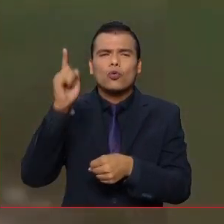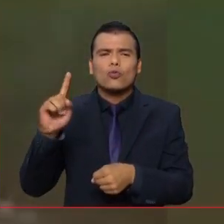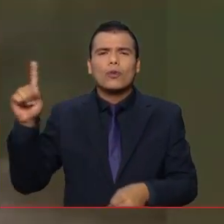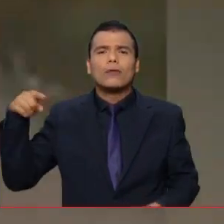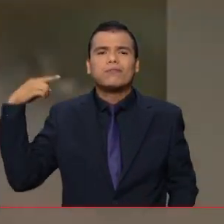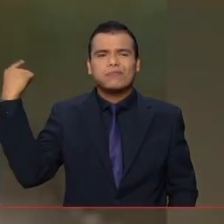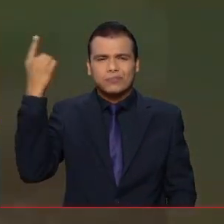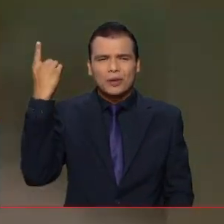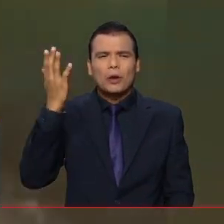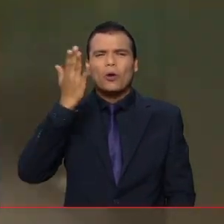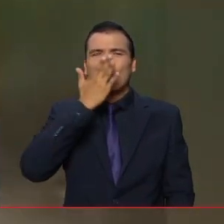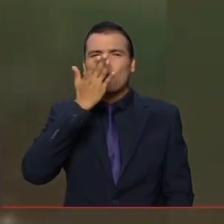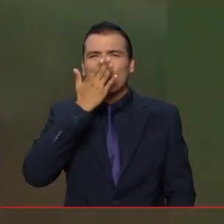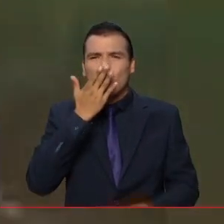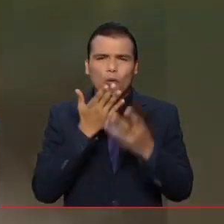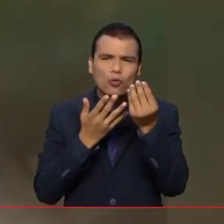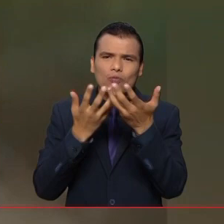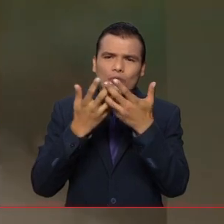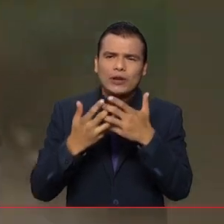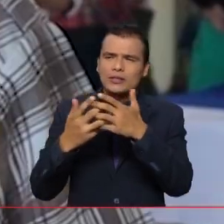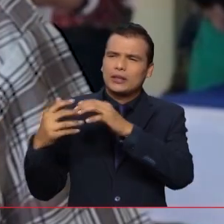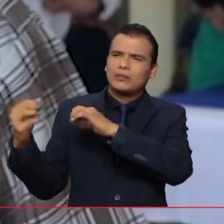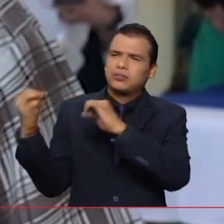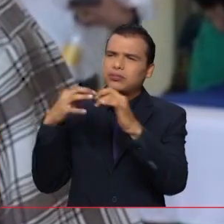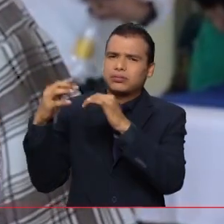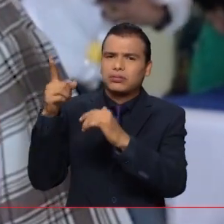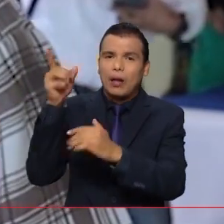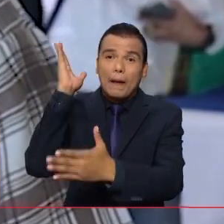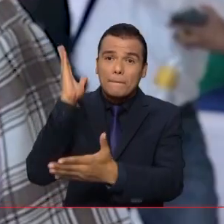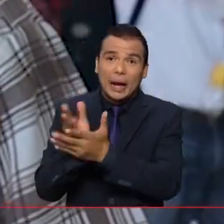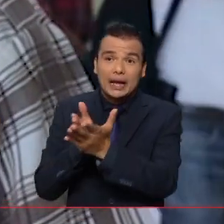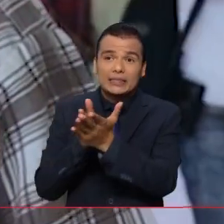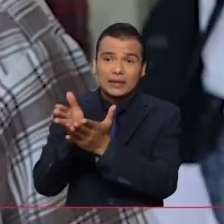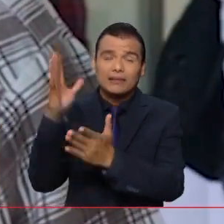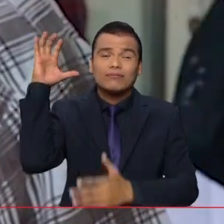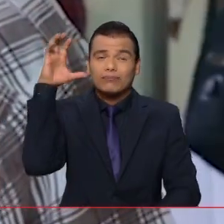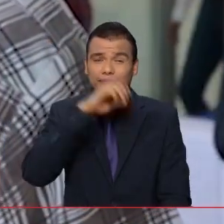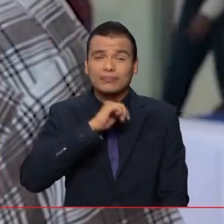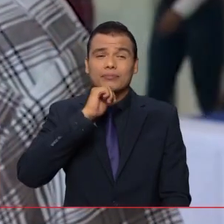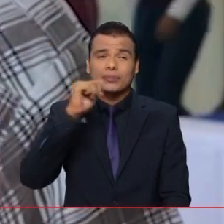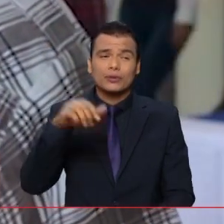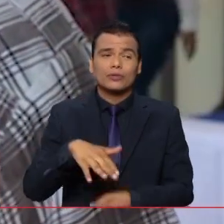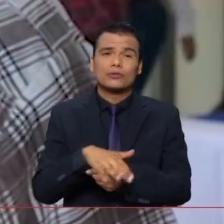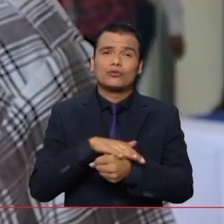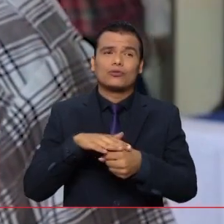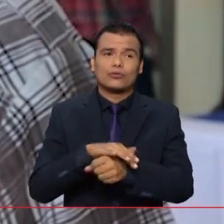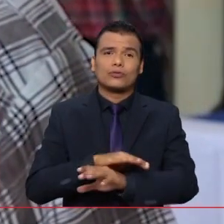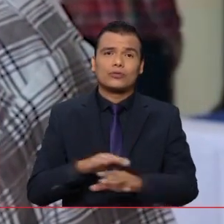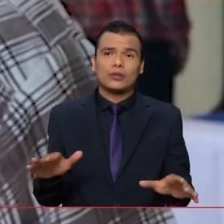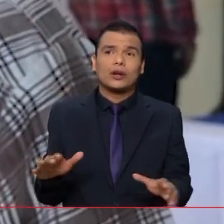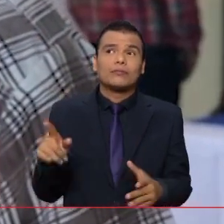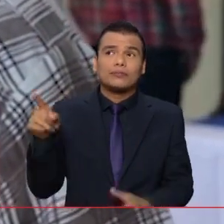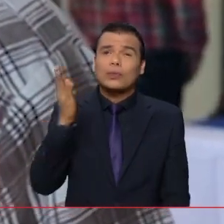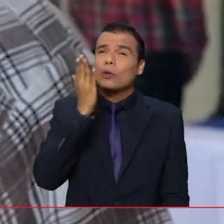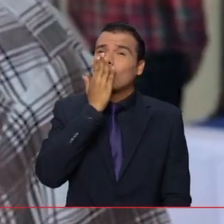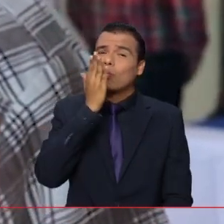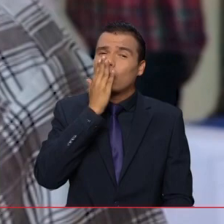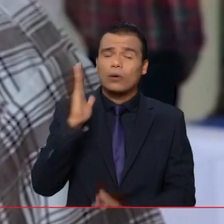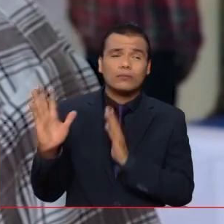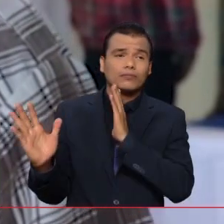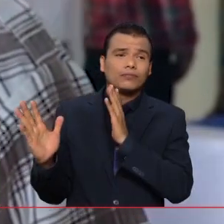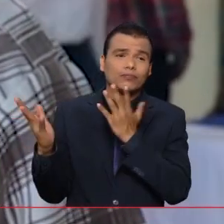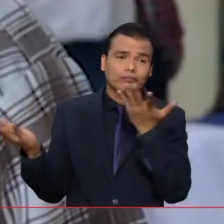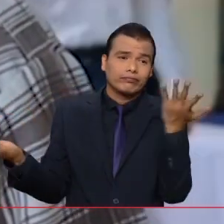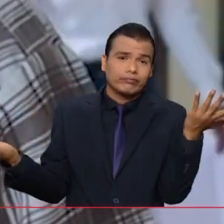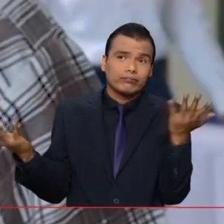indígenas. En este momentico pues estamos viendo prácticamente confinados por la comunidad indígena, porque pues